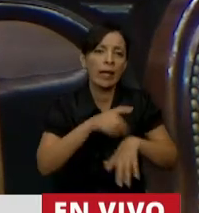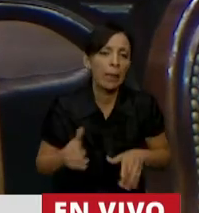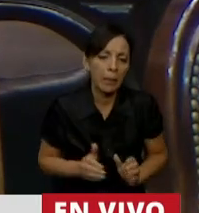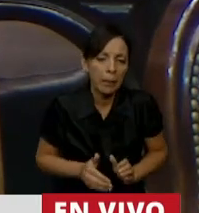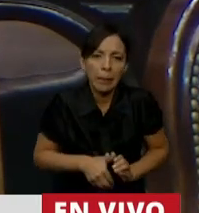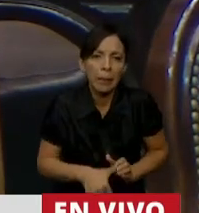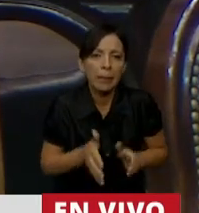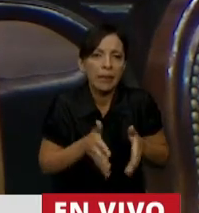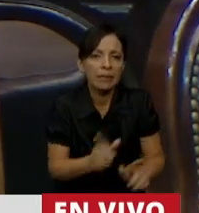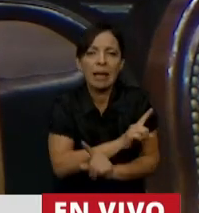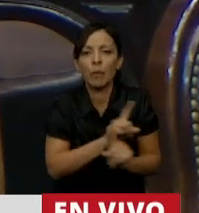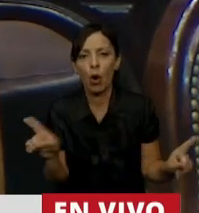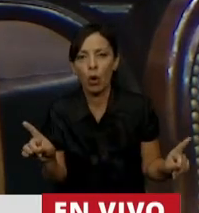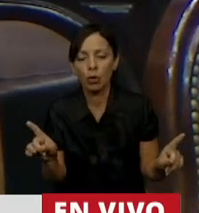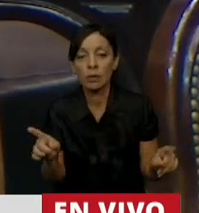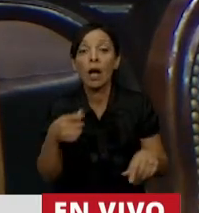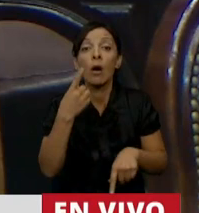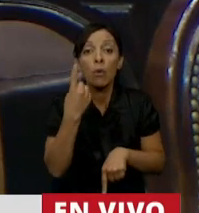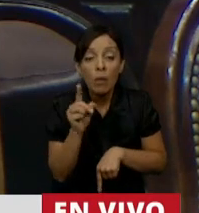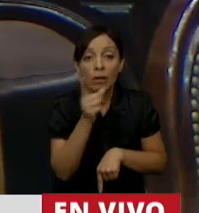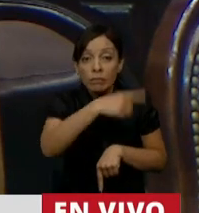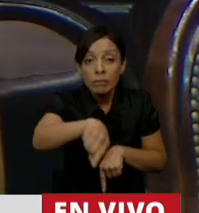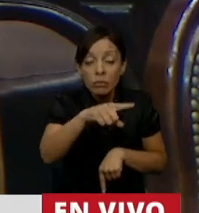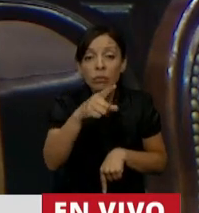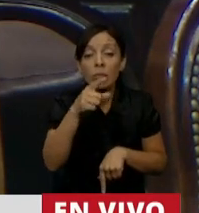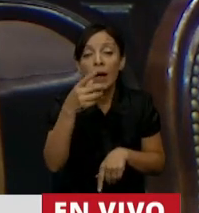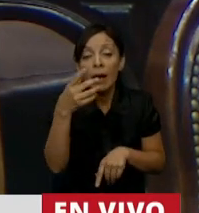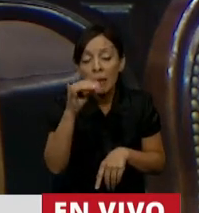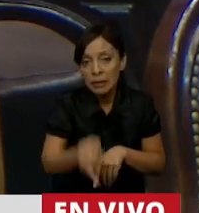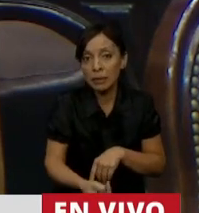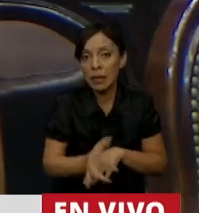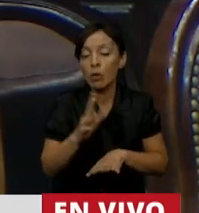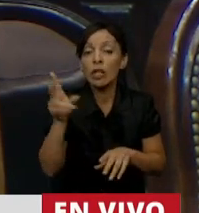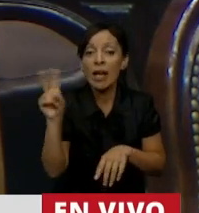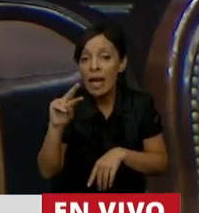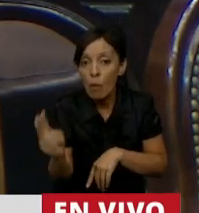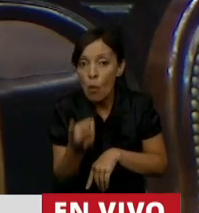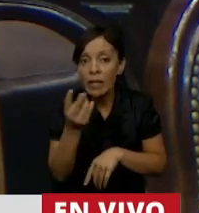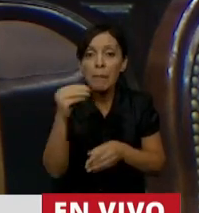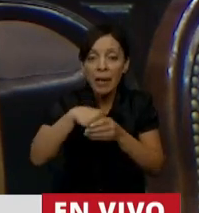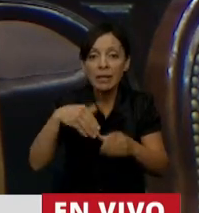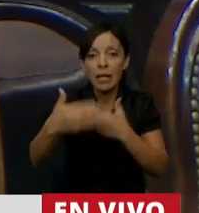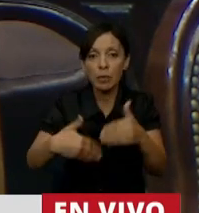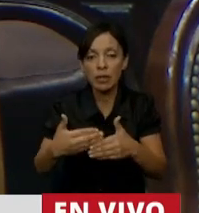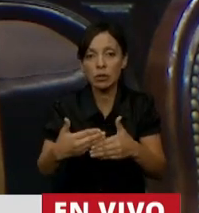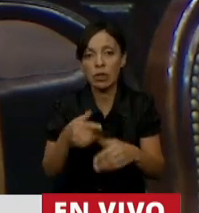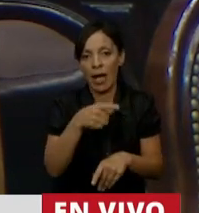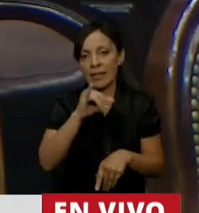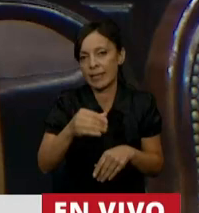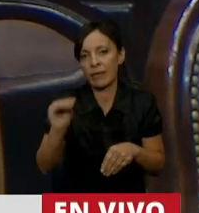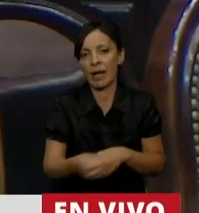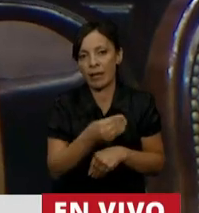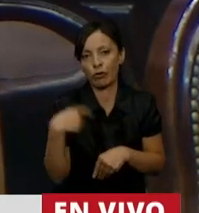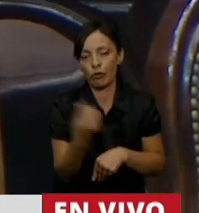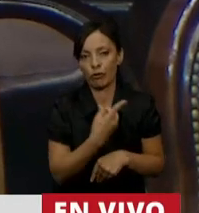nacer. Cuando aceptemos la muerte como camino, indudablemente habremos fracasado